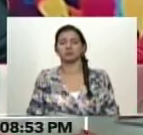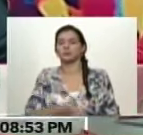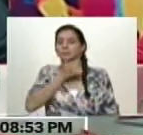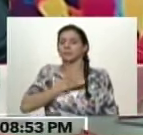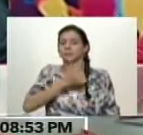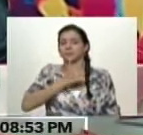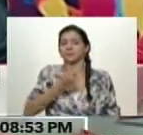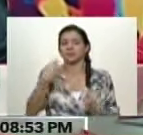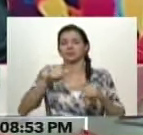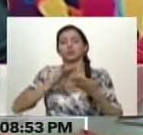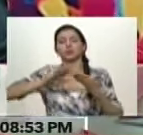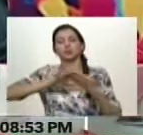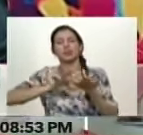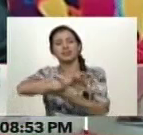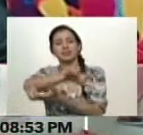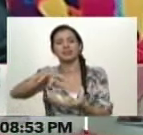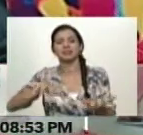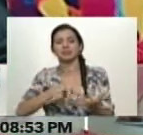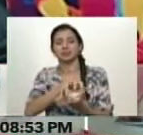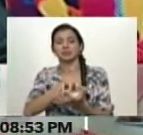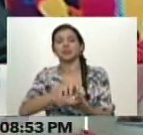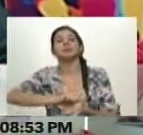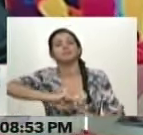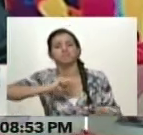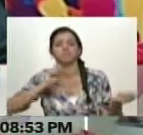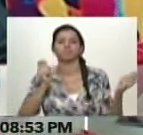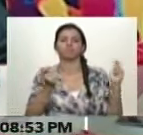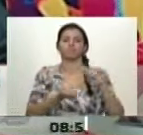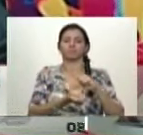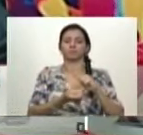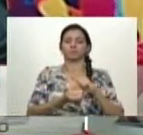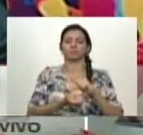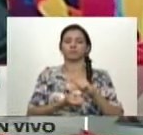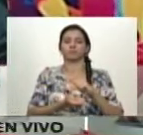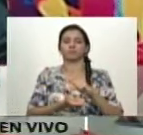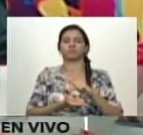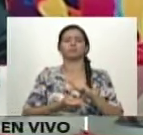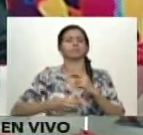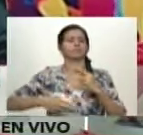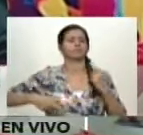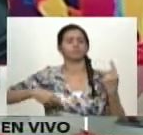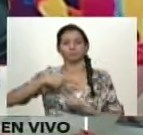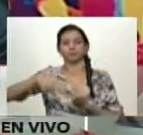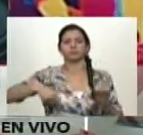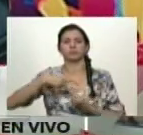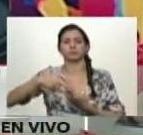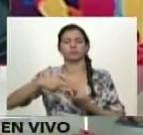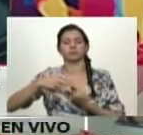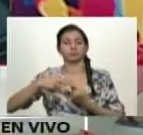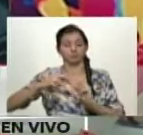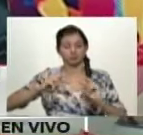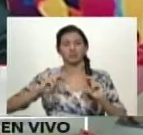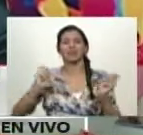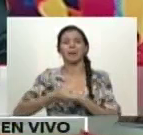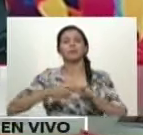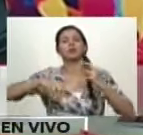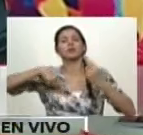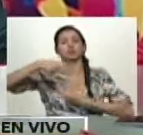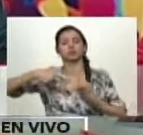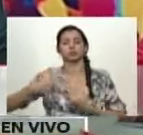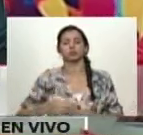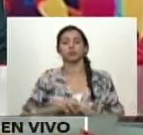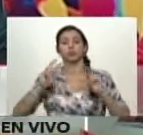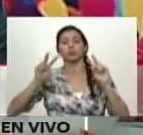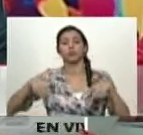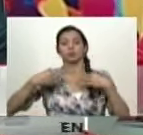situación de crisis para convertirla en una verdadera crisis revolucionaria de una nueva etapa. Ahí estoy estudiando